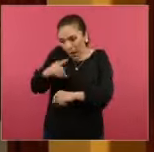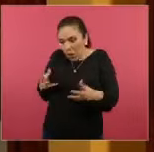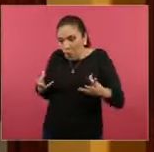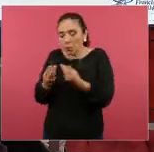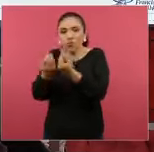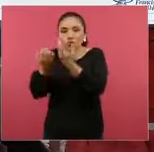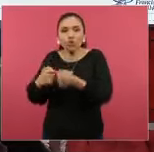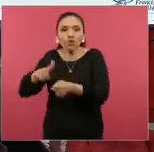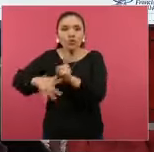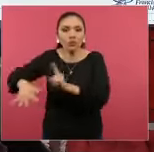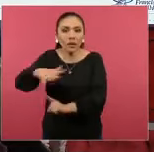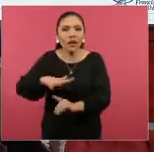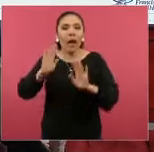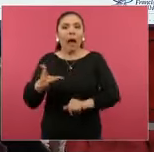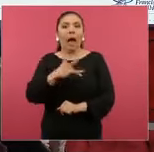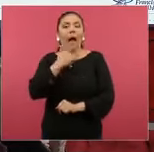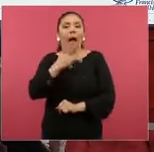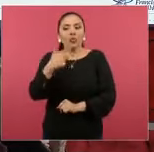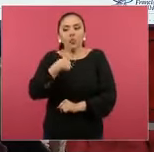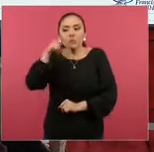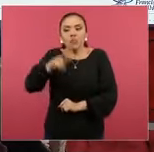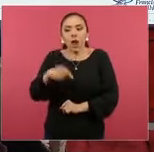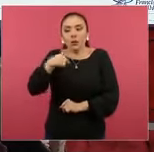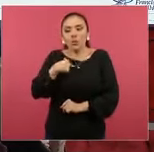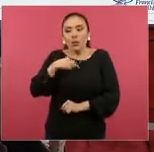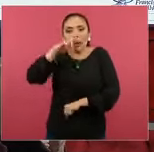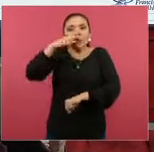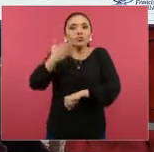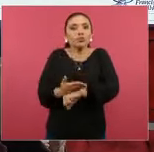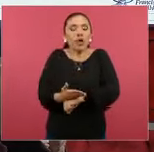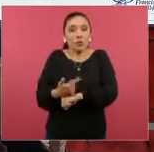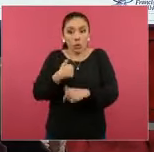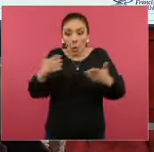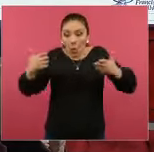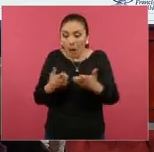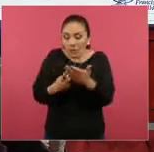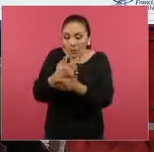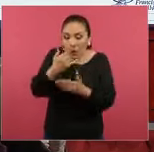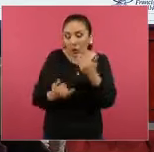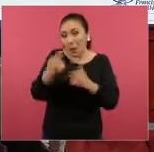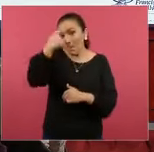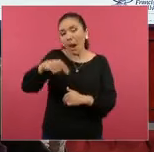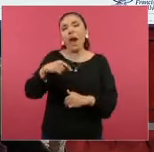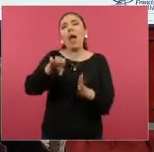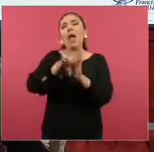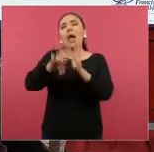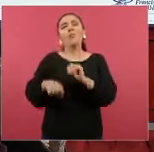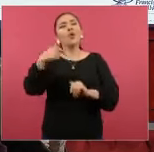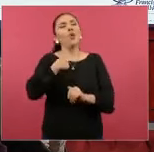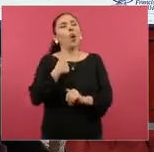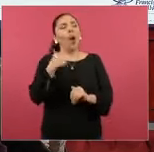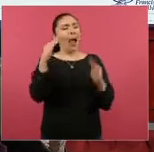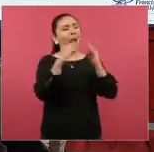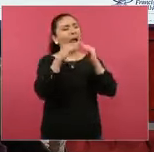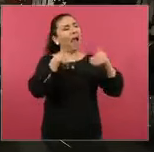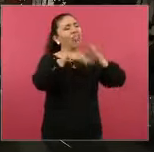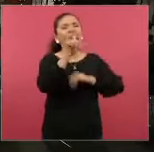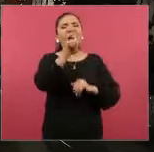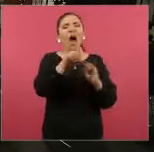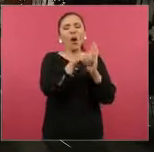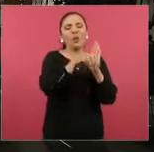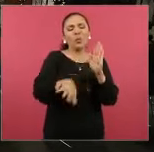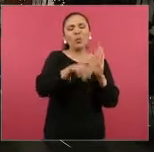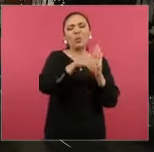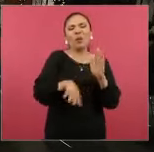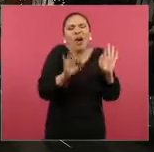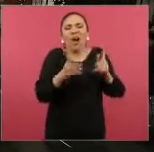porque ahora ellos reconocen que son partícipes y si están realizando este proyecto, no van a llegar a su casa ahora a tirar el agua o a desperdiciarla.